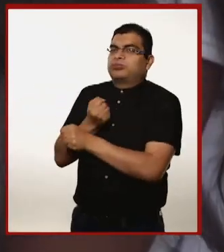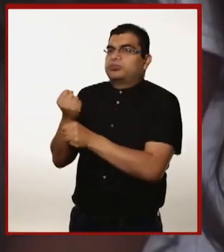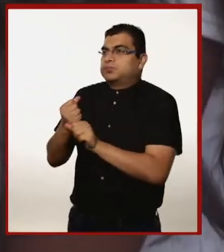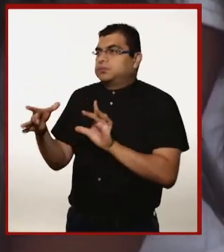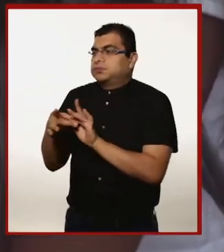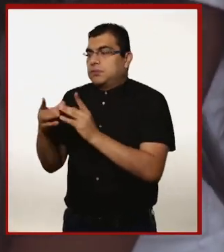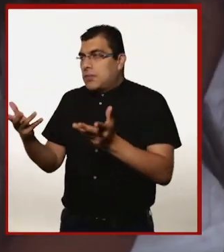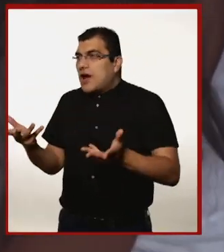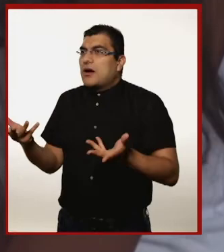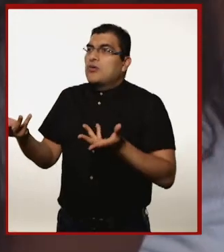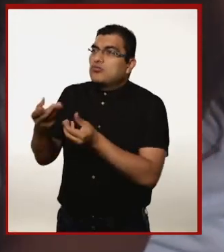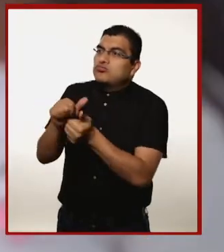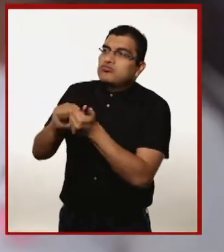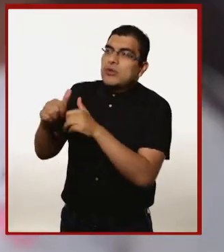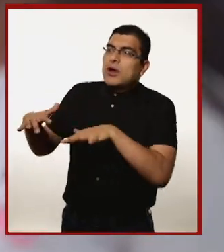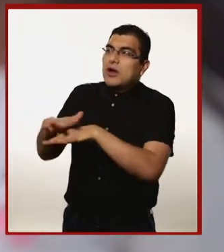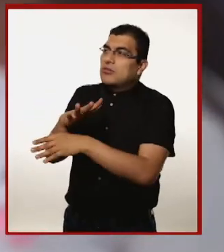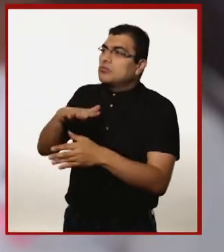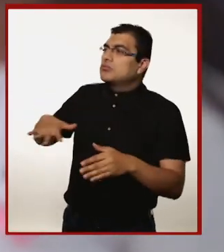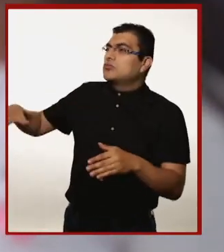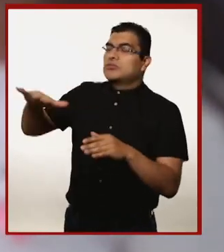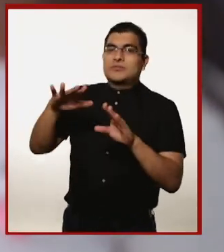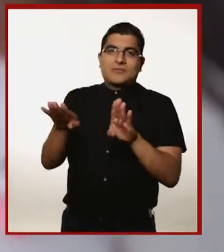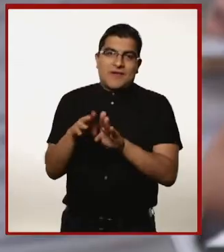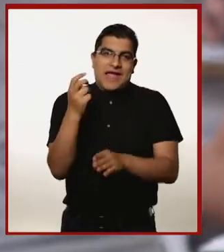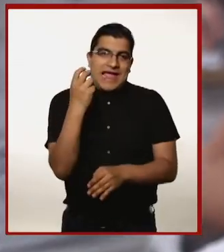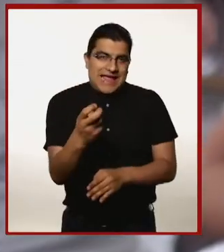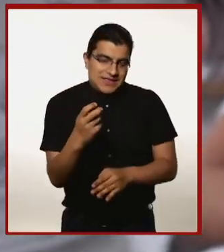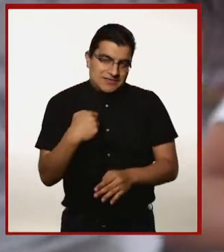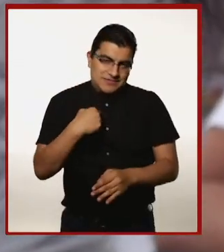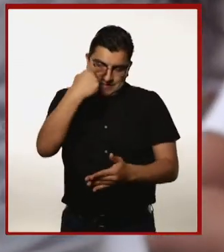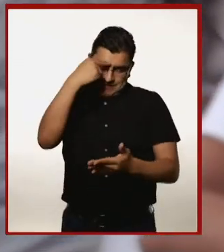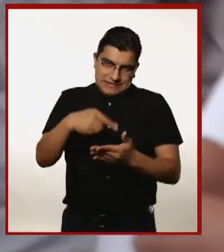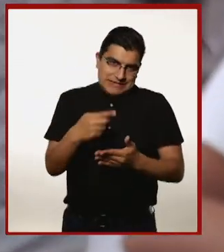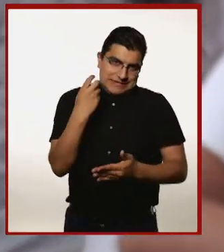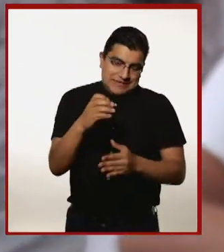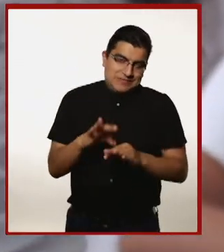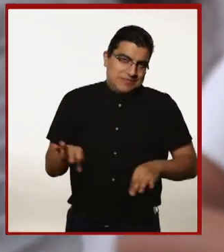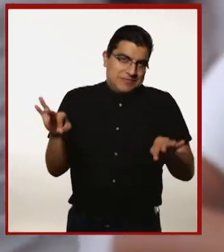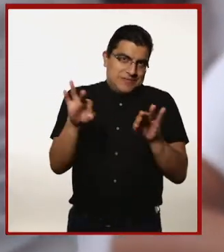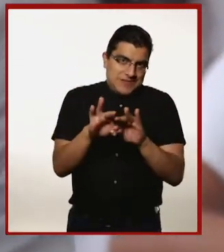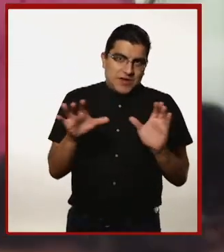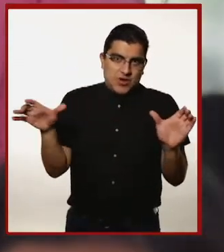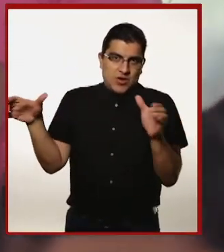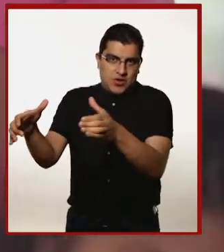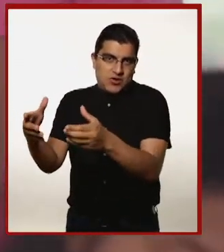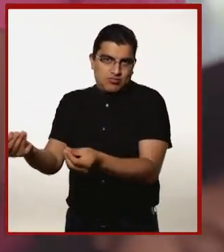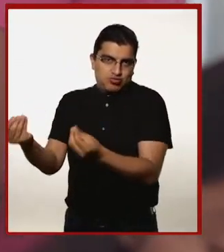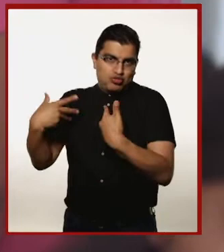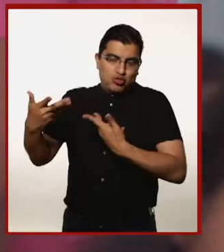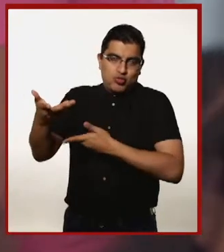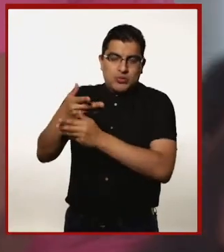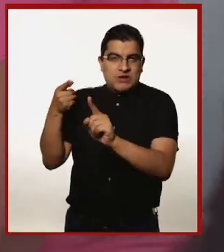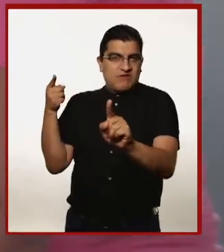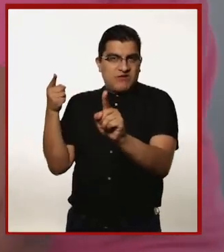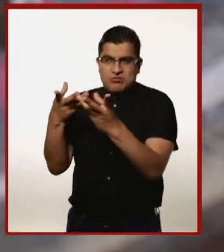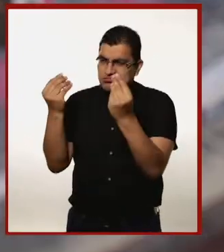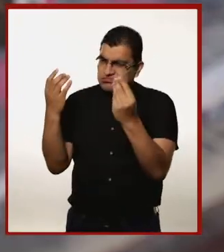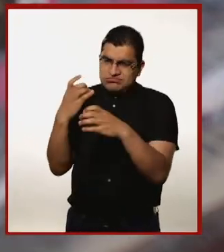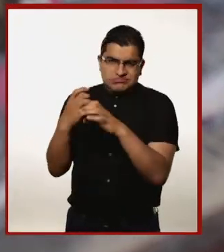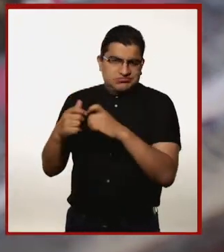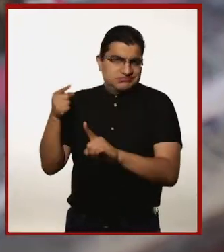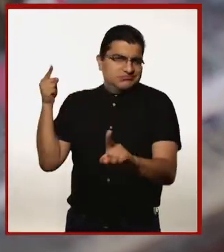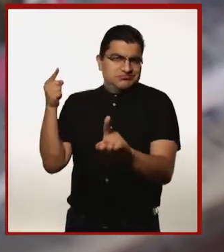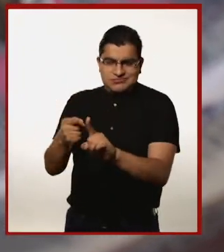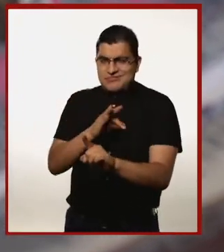conocimiento práctico que nos sirva para ir y transformar el entorno. Eso es lo que me parece que la comunidad nos ofrece retos,